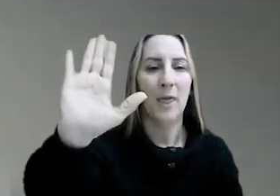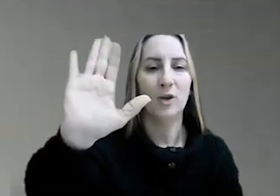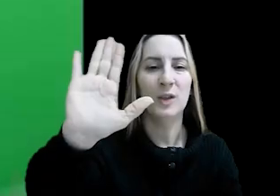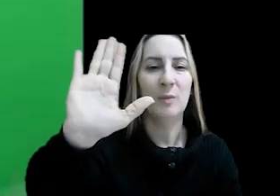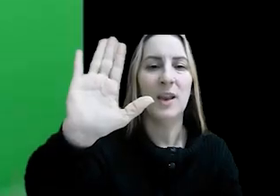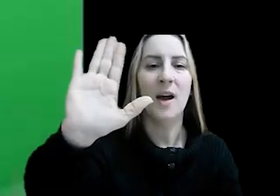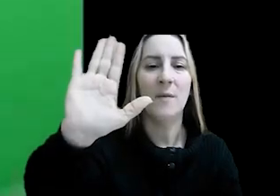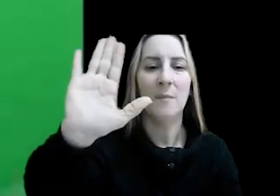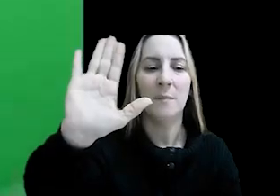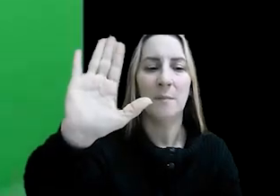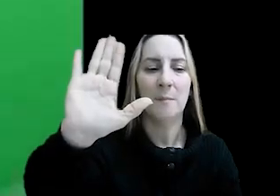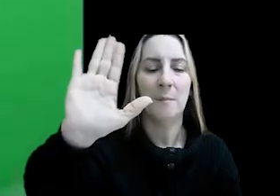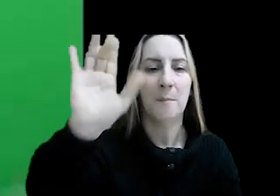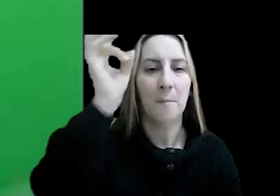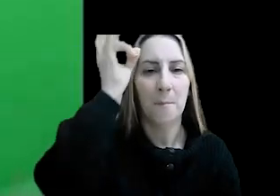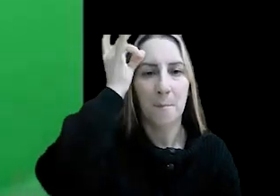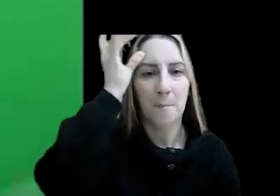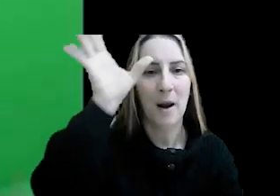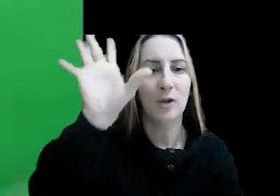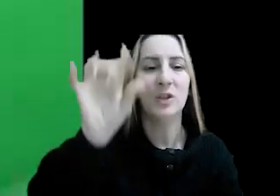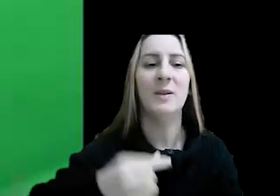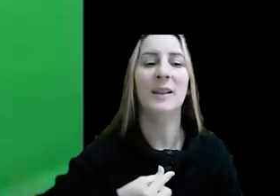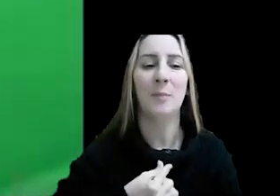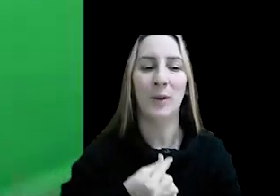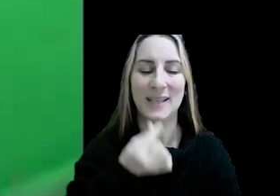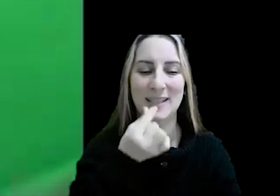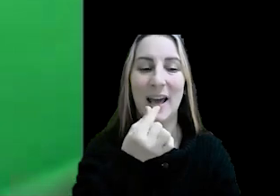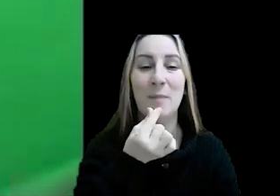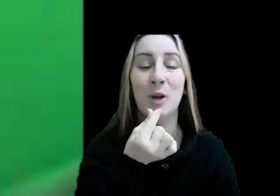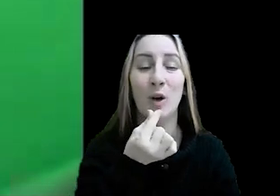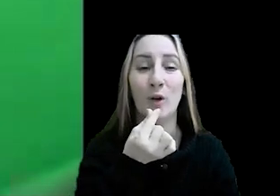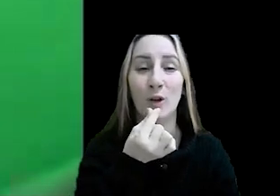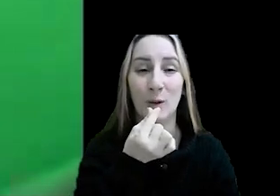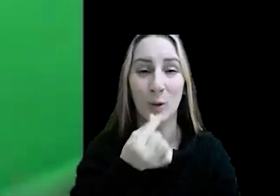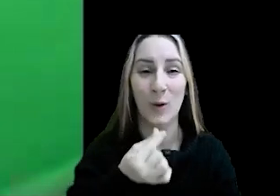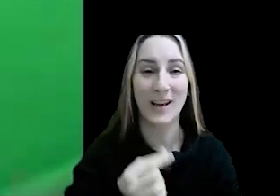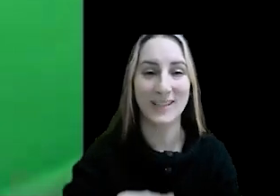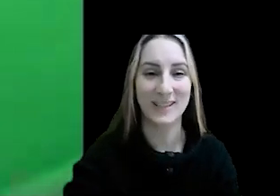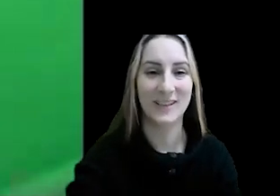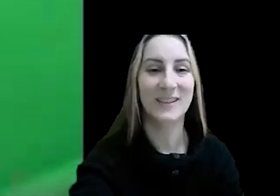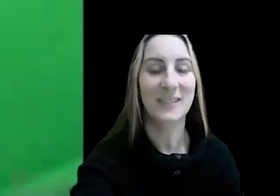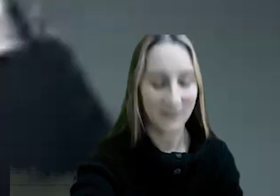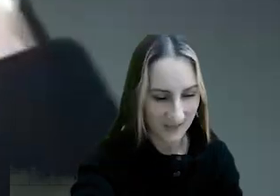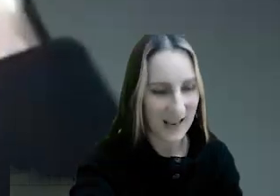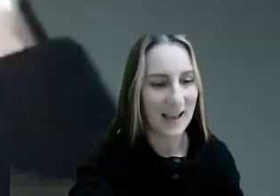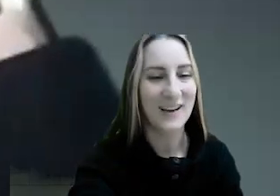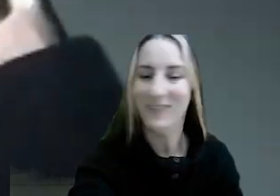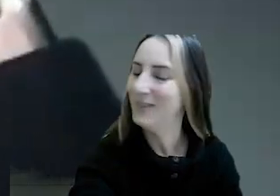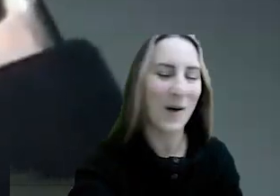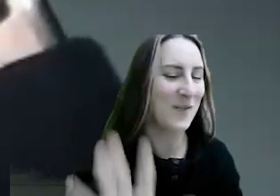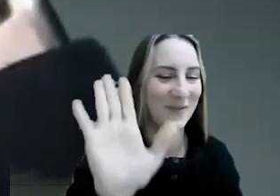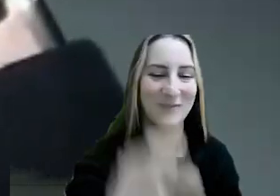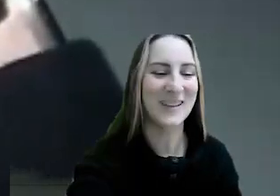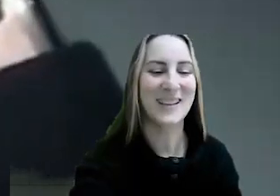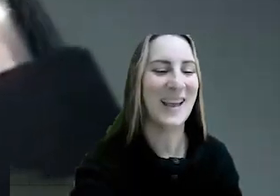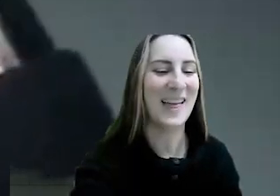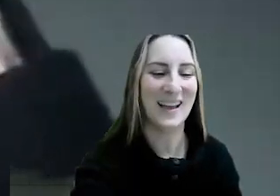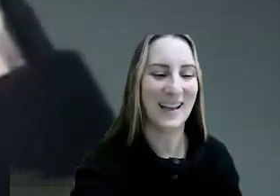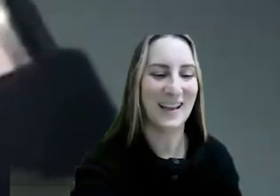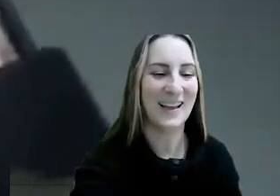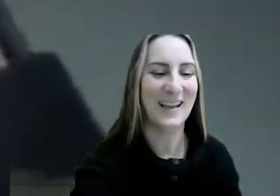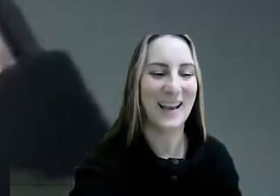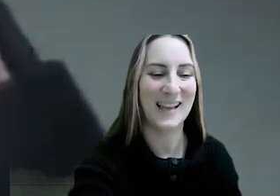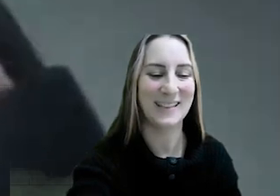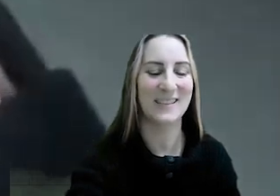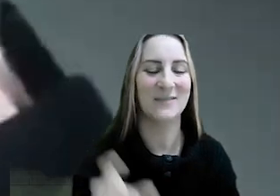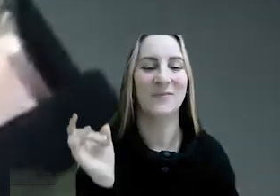lo que haces Perdón, es Silvina, incrementar, sí. perdón, Silvina, ¿te podés acercar el micrófono a los auriculares? Perdón, me olvidé, ahí Ah,